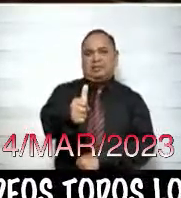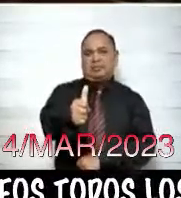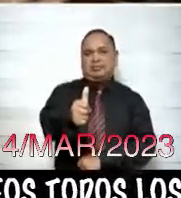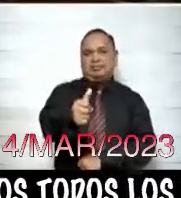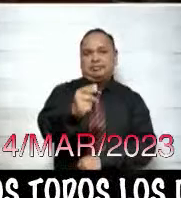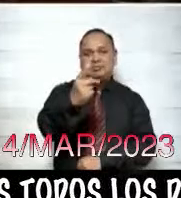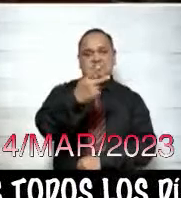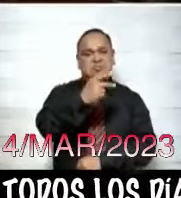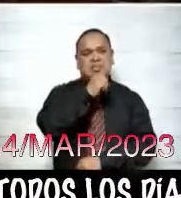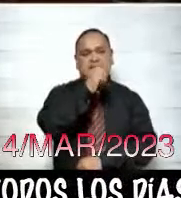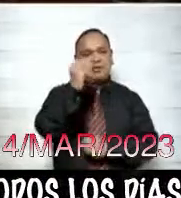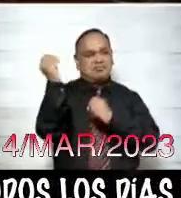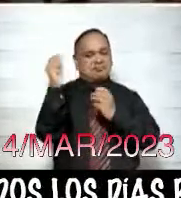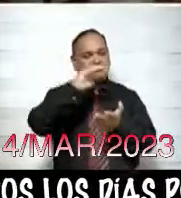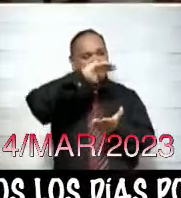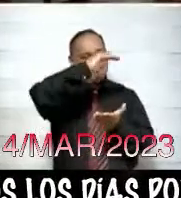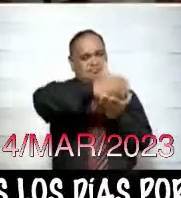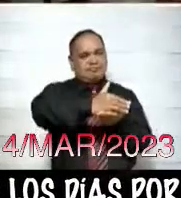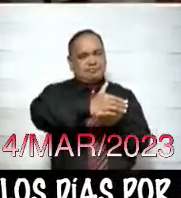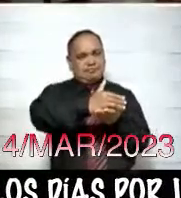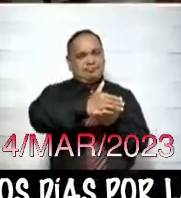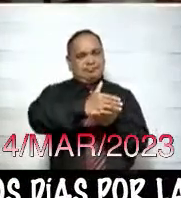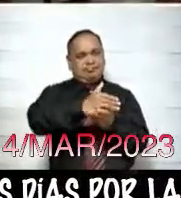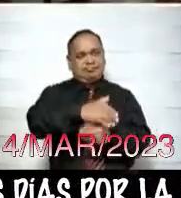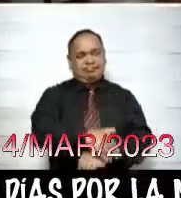decir lo que quieran, ¿no?